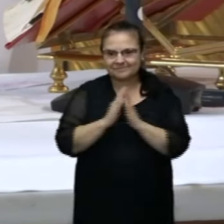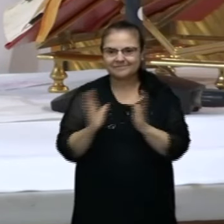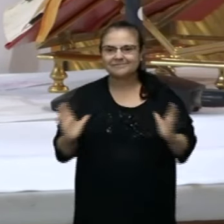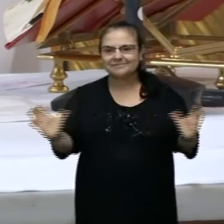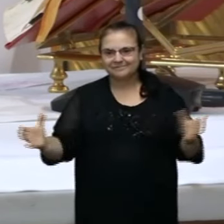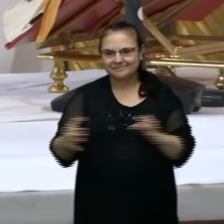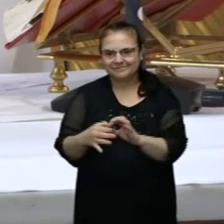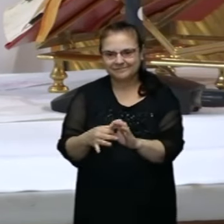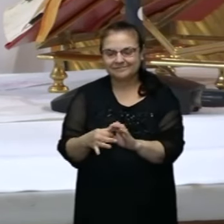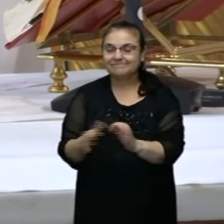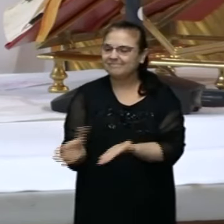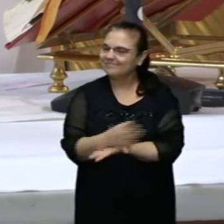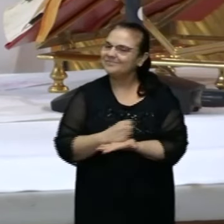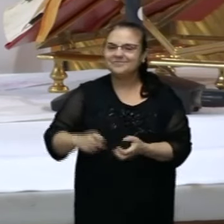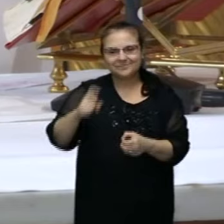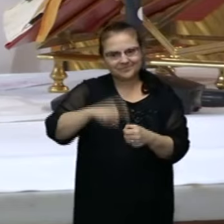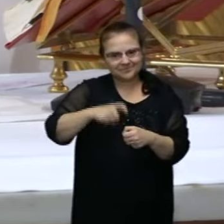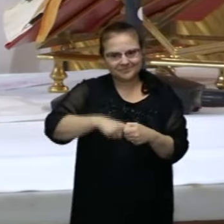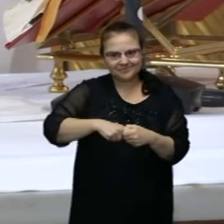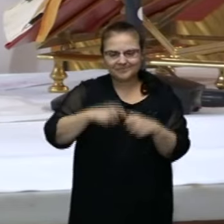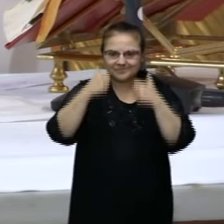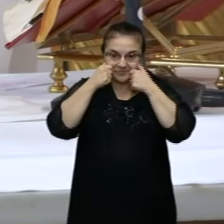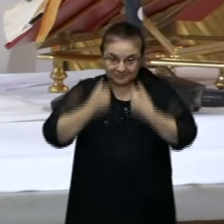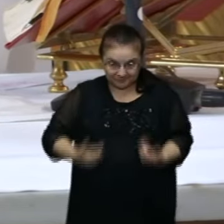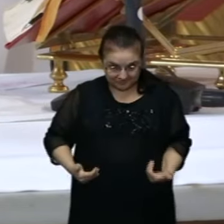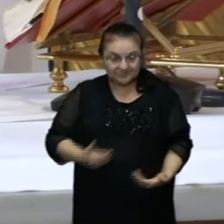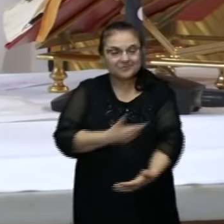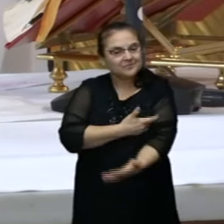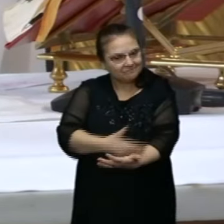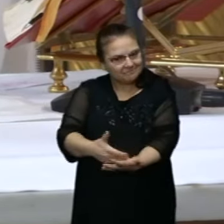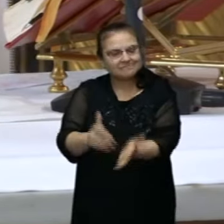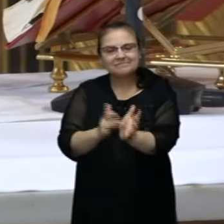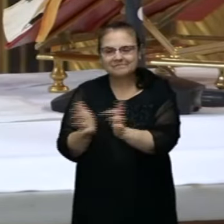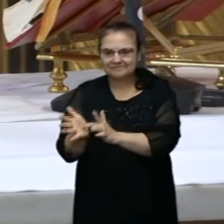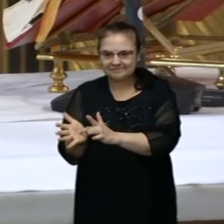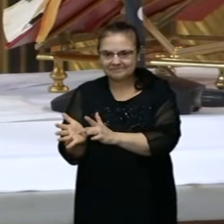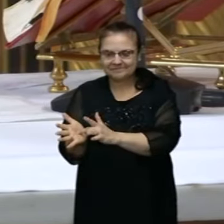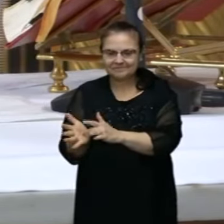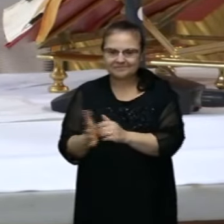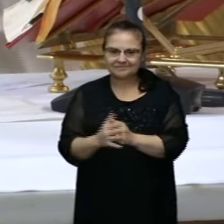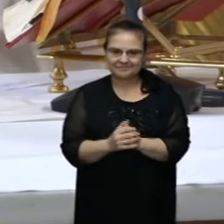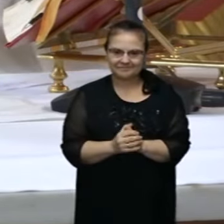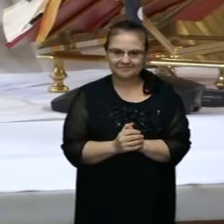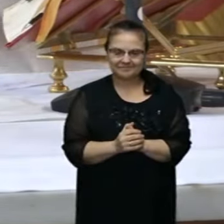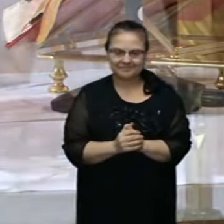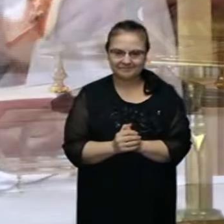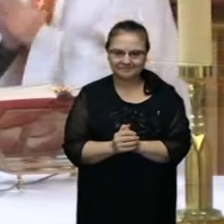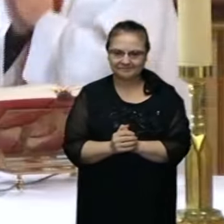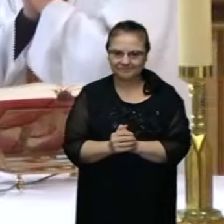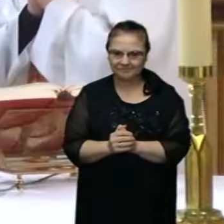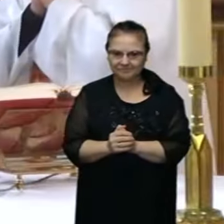congregue en la unidad a cuantos participamos del cuerpo y la sangre de Cristo.